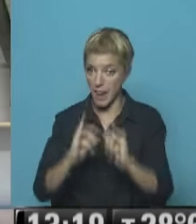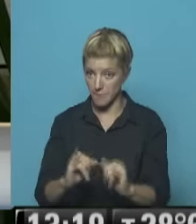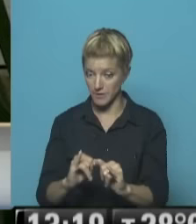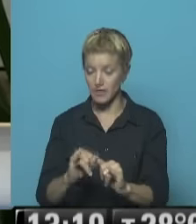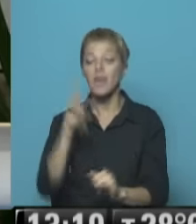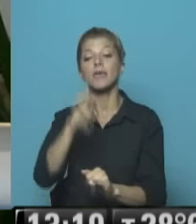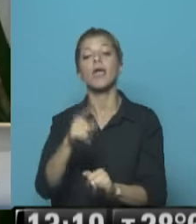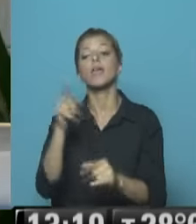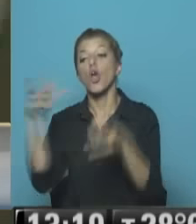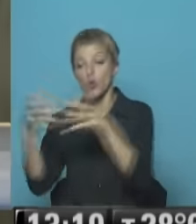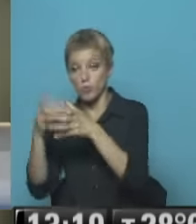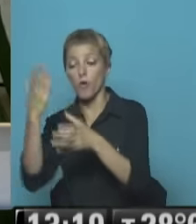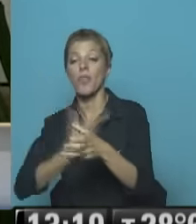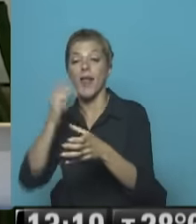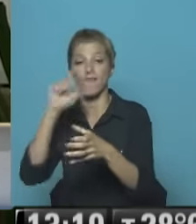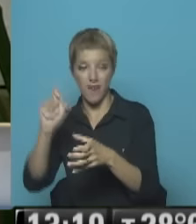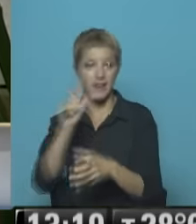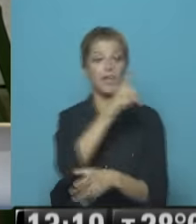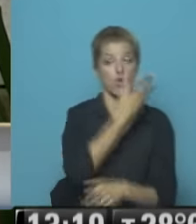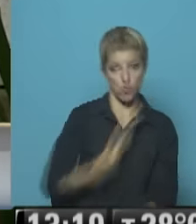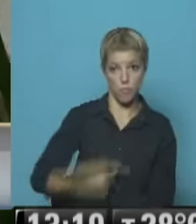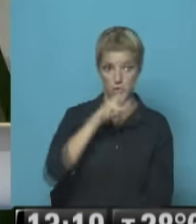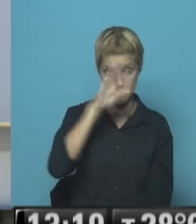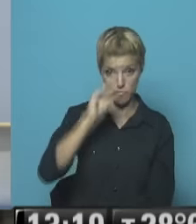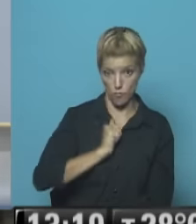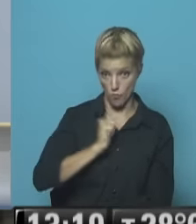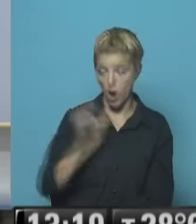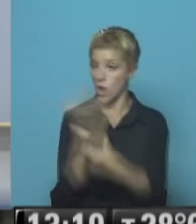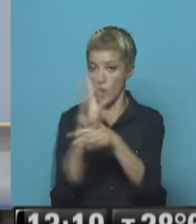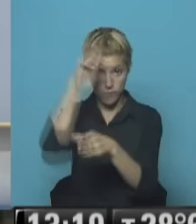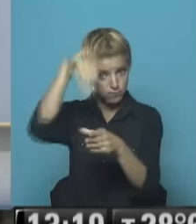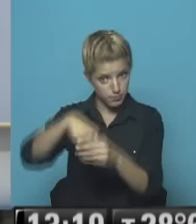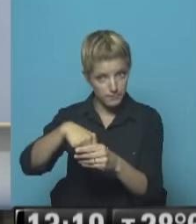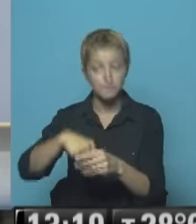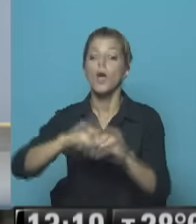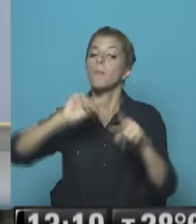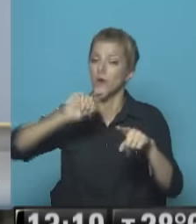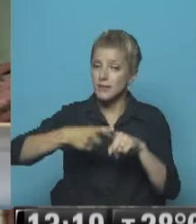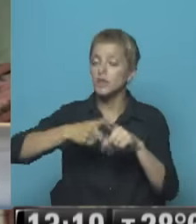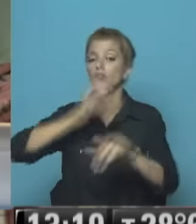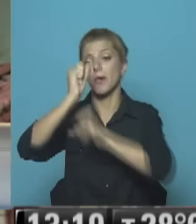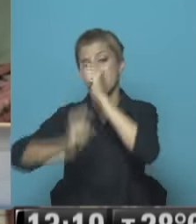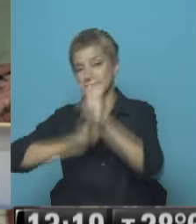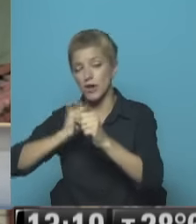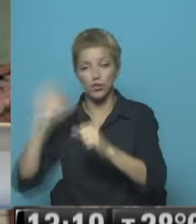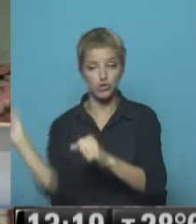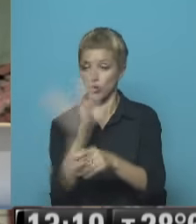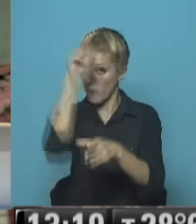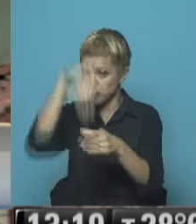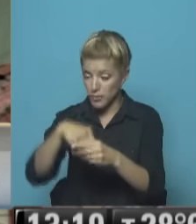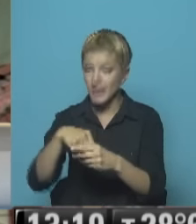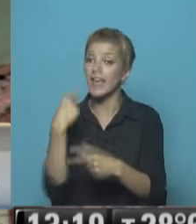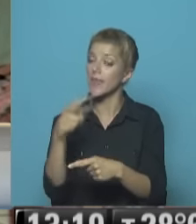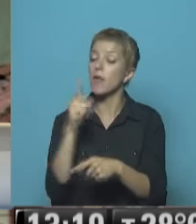tanto miembros de la FARC como los de las fuerzas de seguridad colombianas, así como políticos y empresarios que deban responder